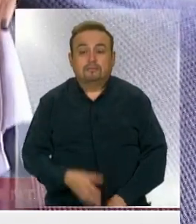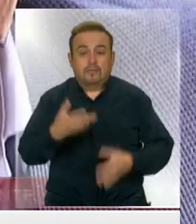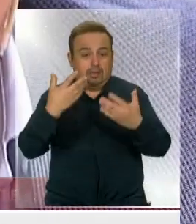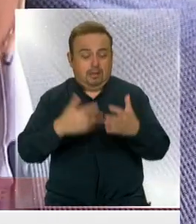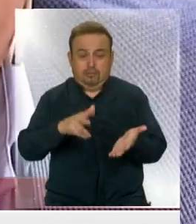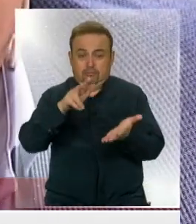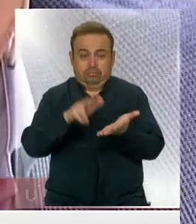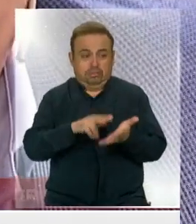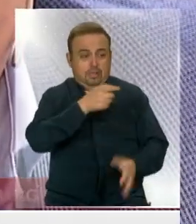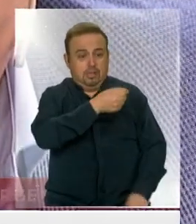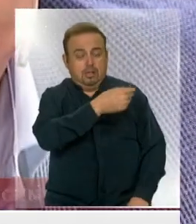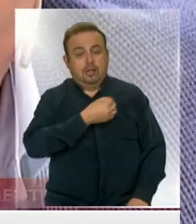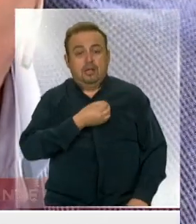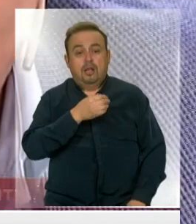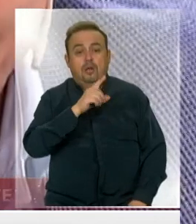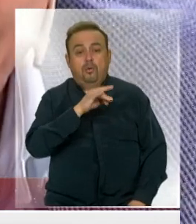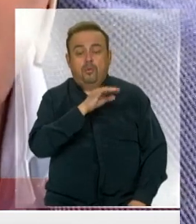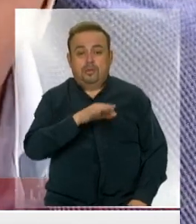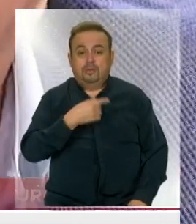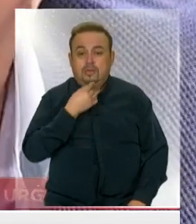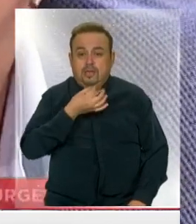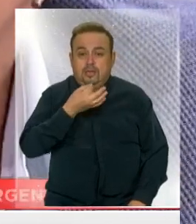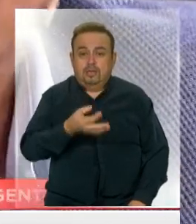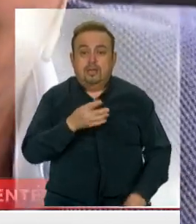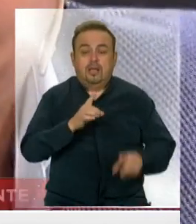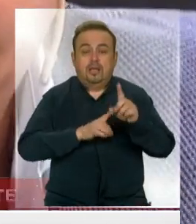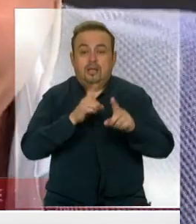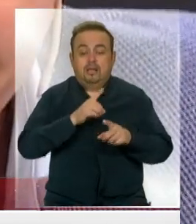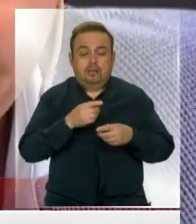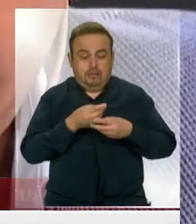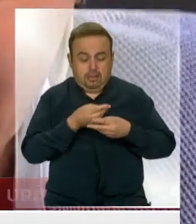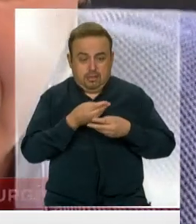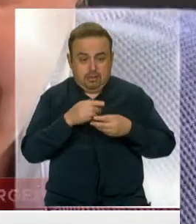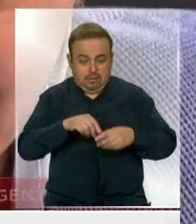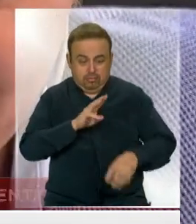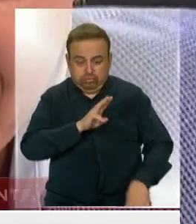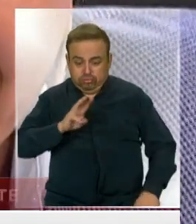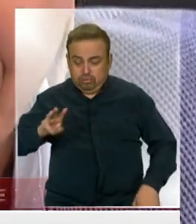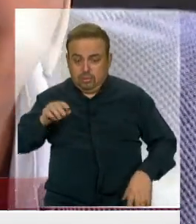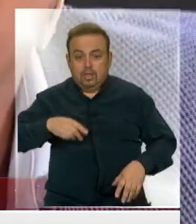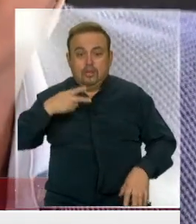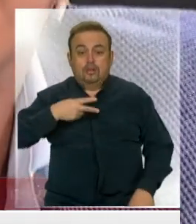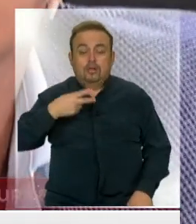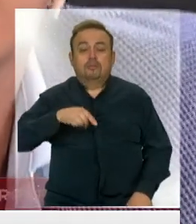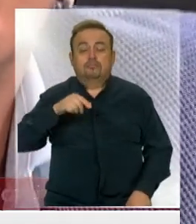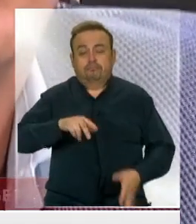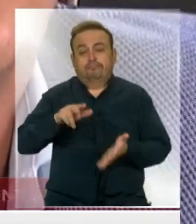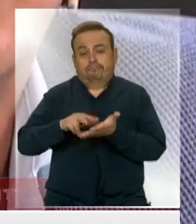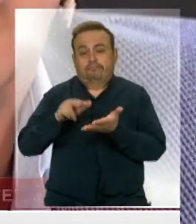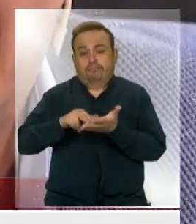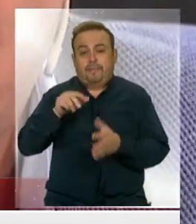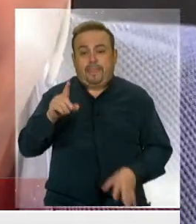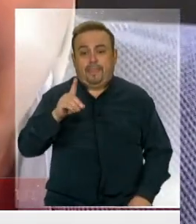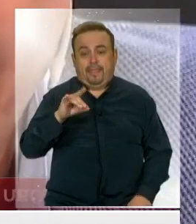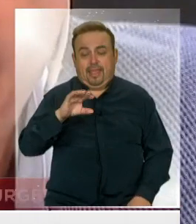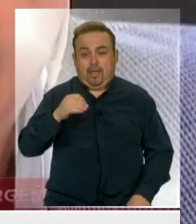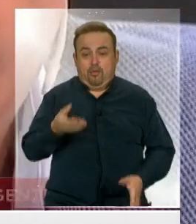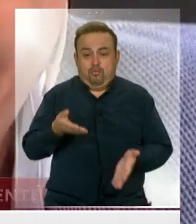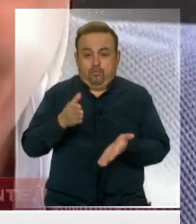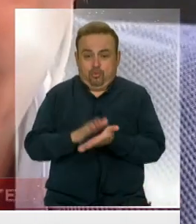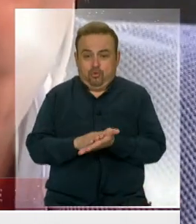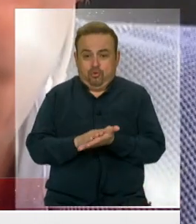Confirmado recién por Luis, sigo repasando algunos portales y la noticia dice que efectivamente murió Diego Armando